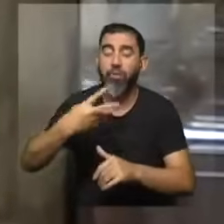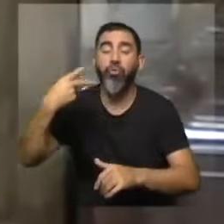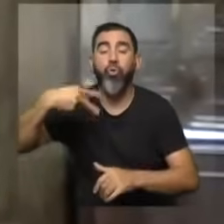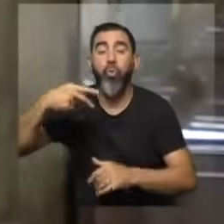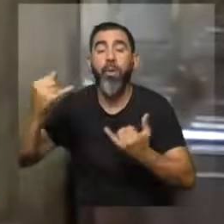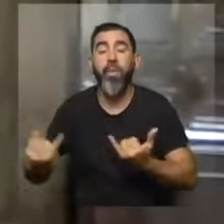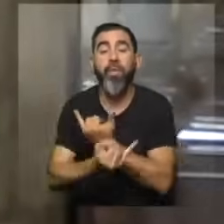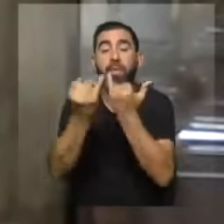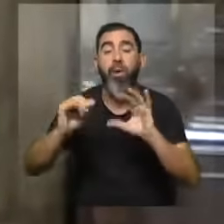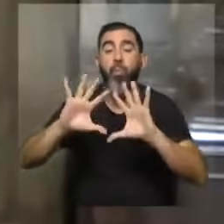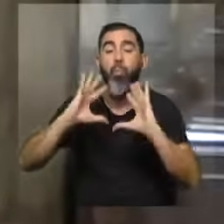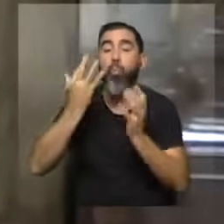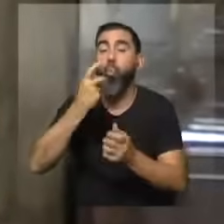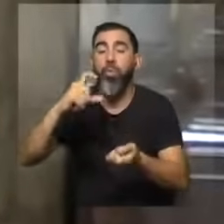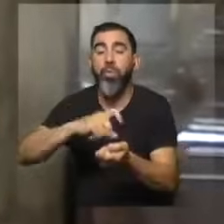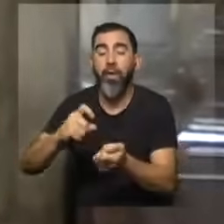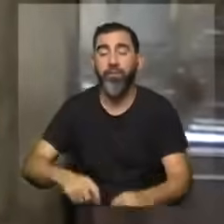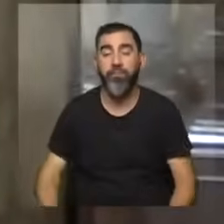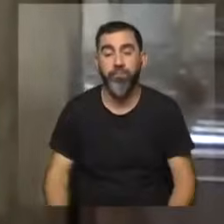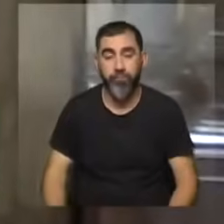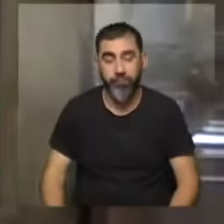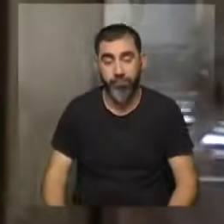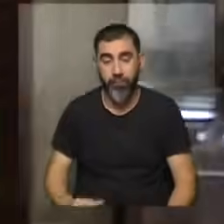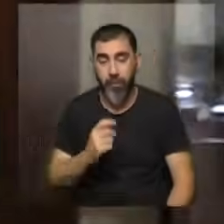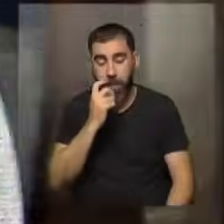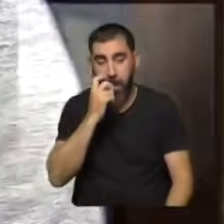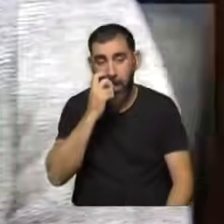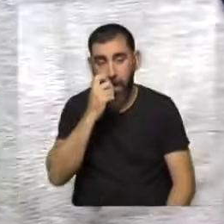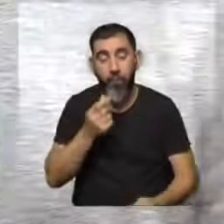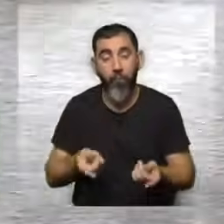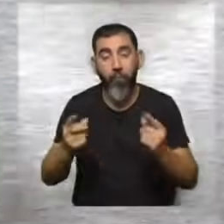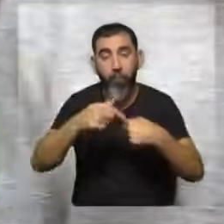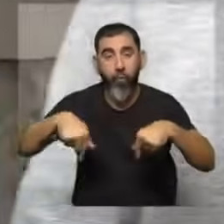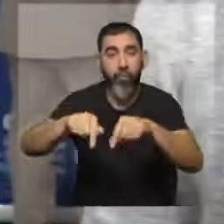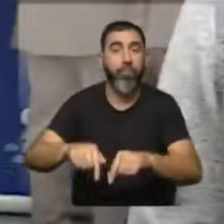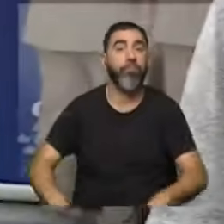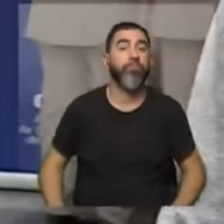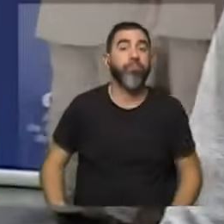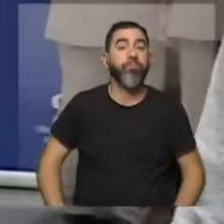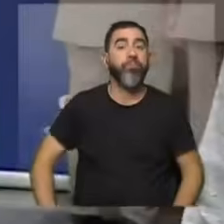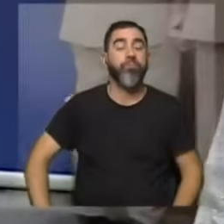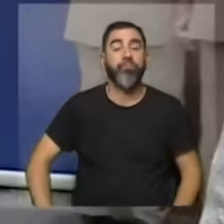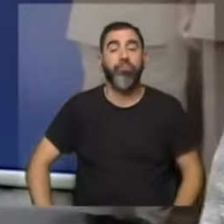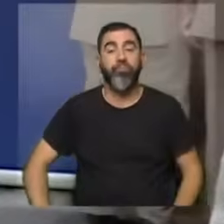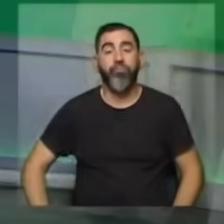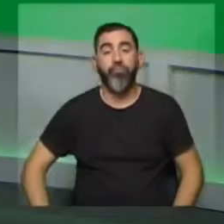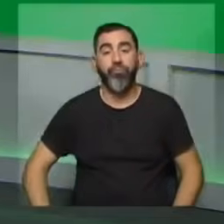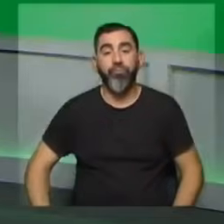noviembre el Día Mundial de la diabetes Muchas gracias por estos minutos muy amable rosina volvemos contigo allí desde el